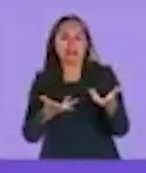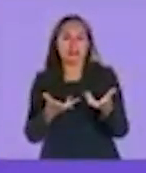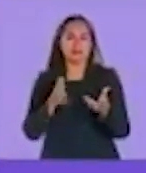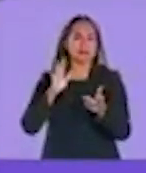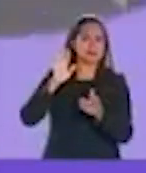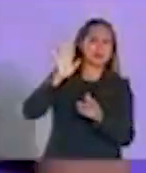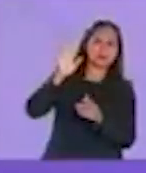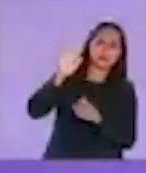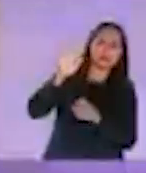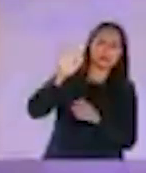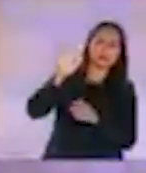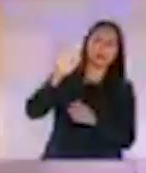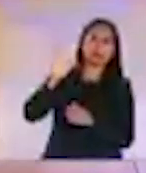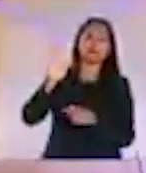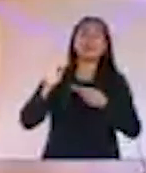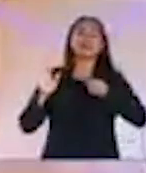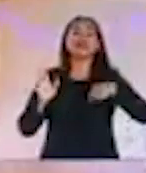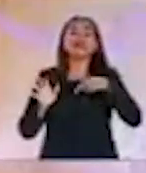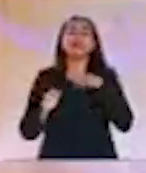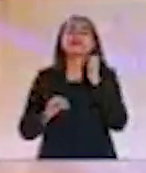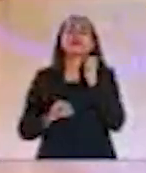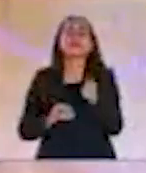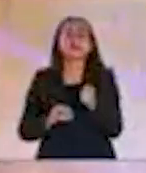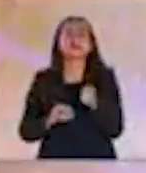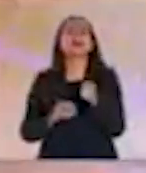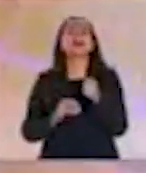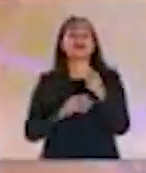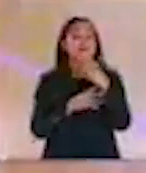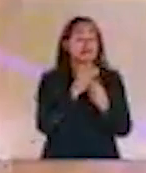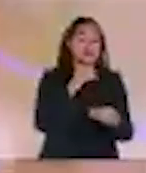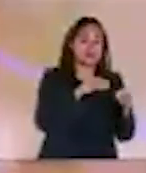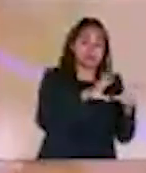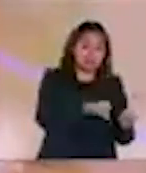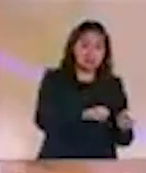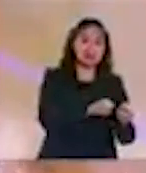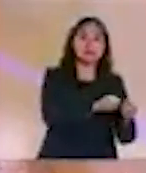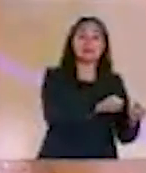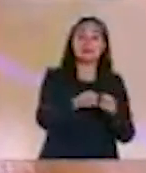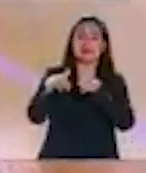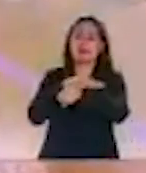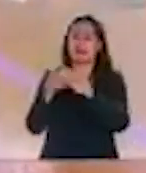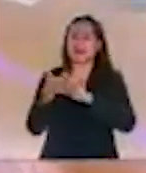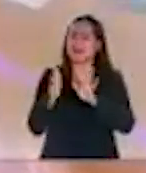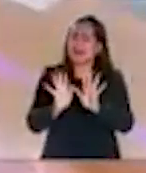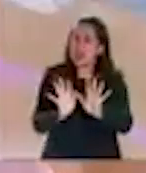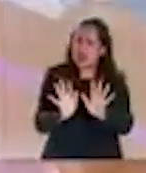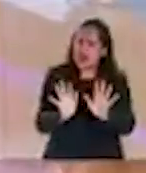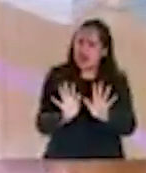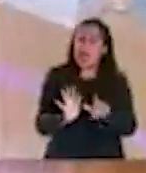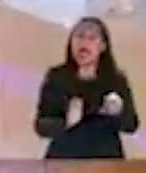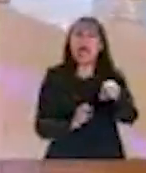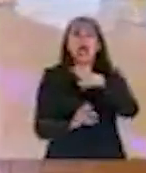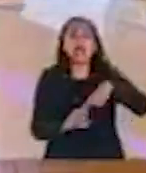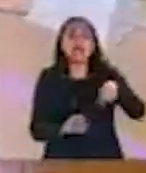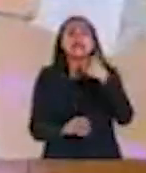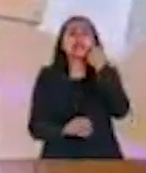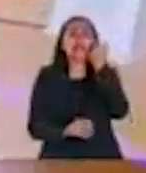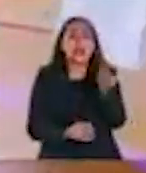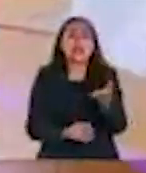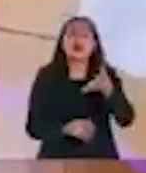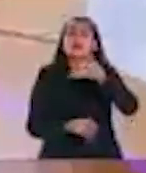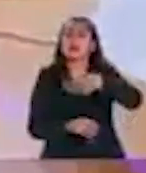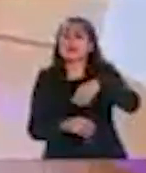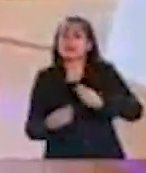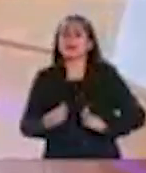a los migrantes centroamericanos que van a buscarse la vida de este al norte que viene a buscarse la vida